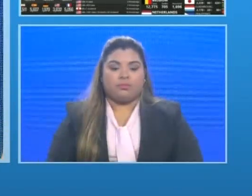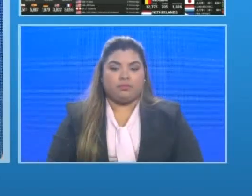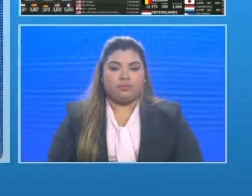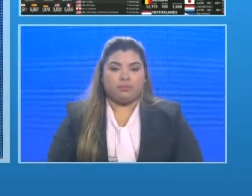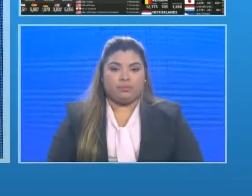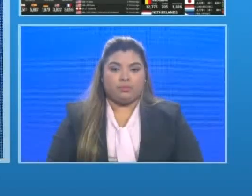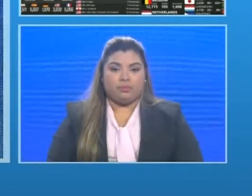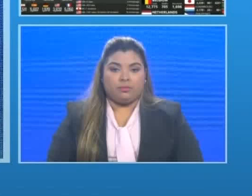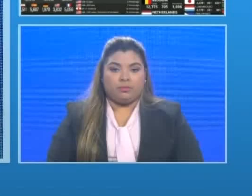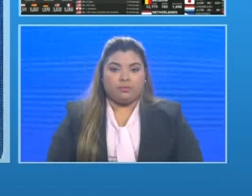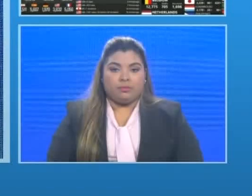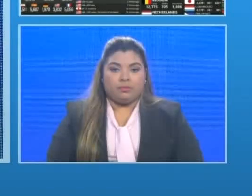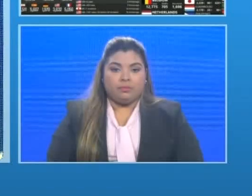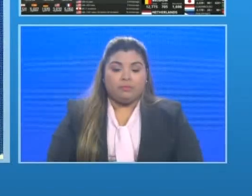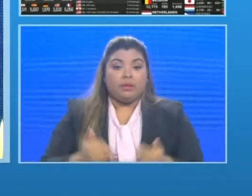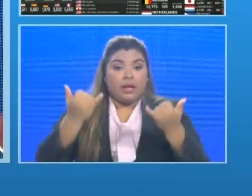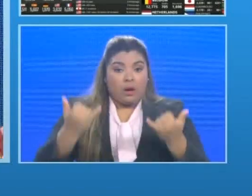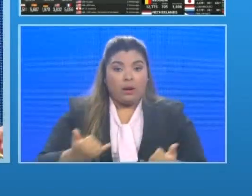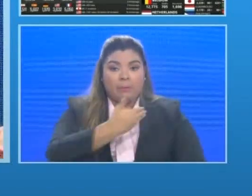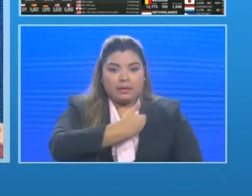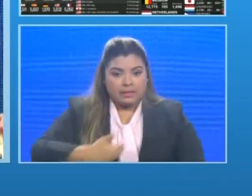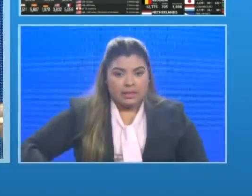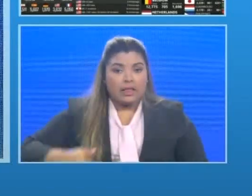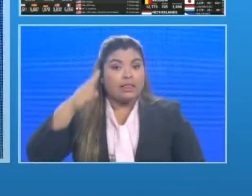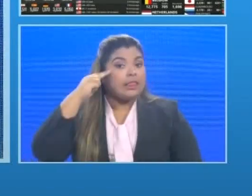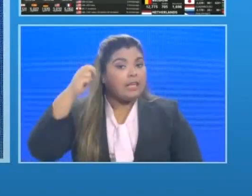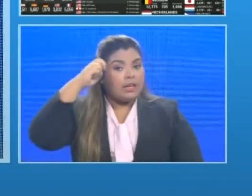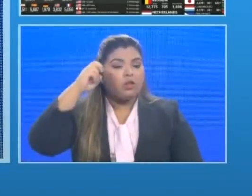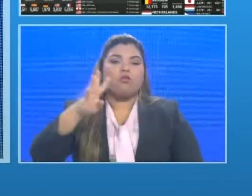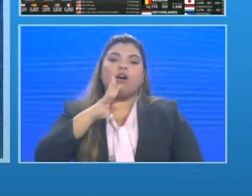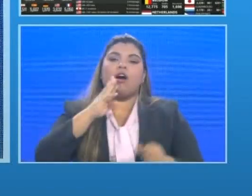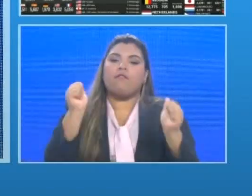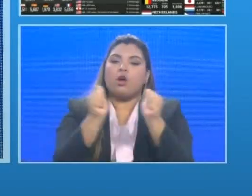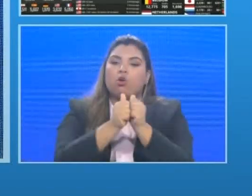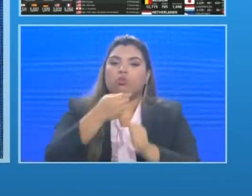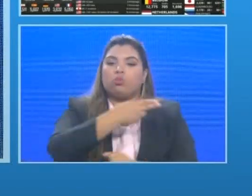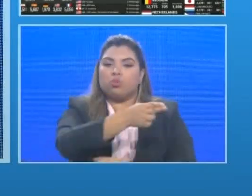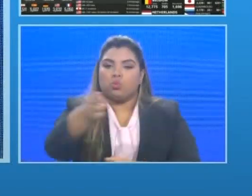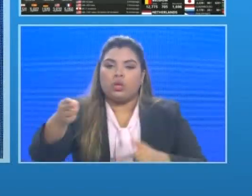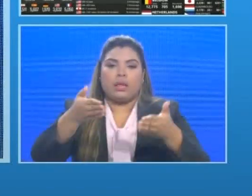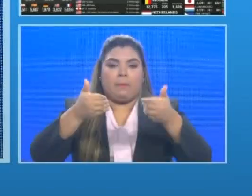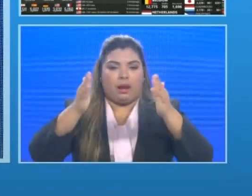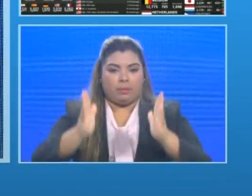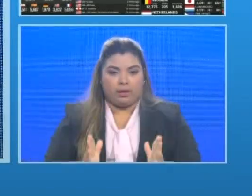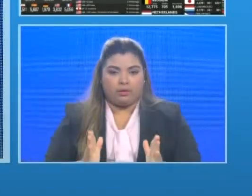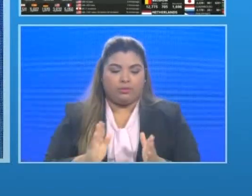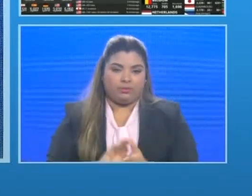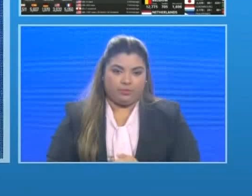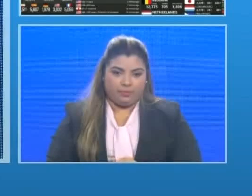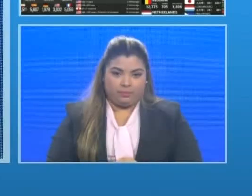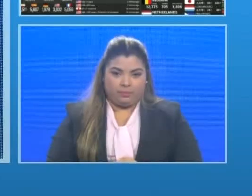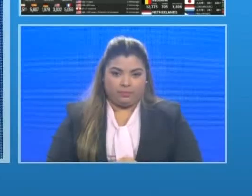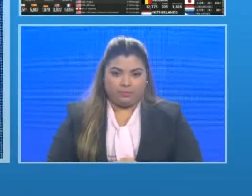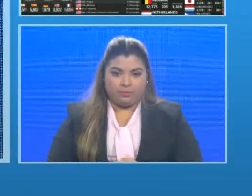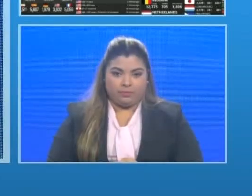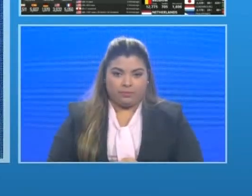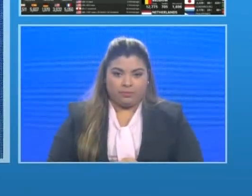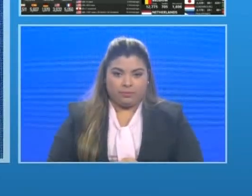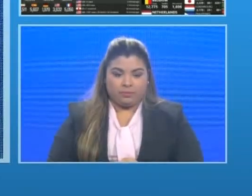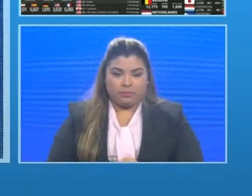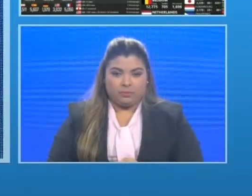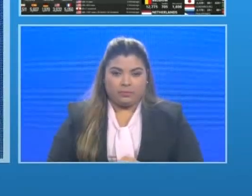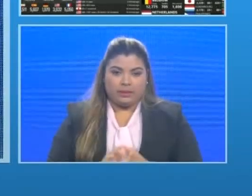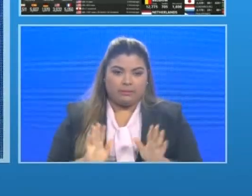con el presidente, que en este momento se va a dirigir a ustedes. Bueno, parece que